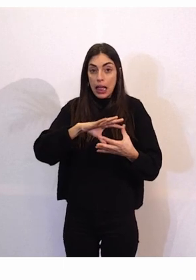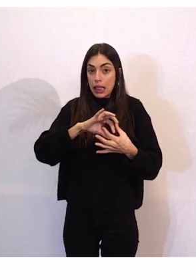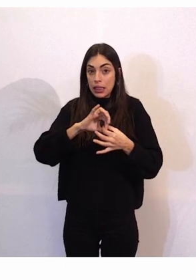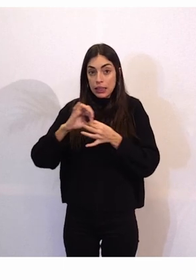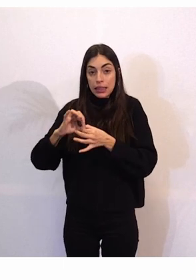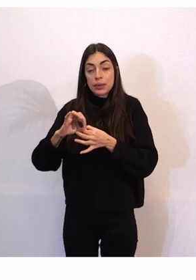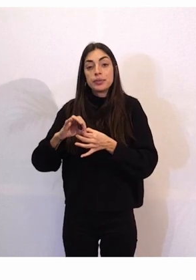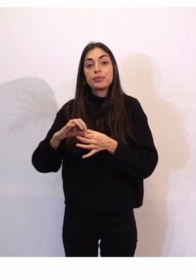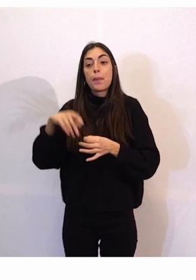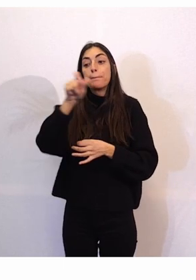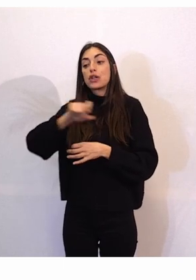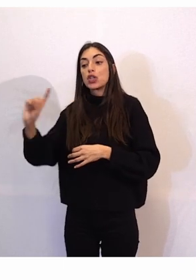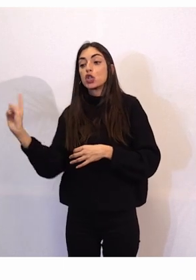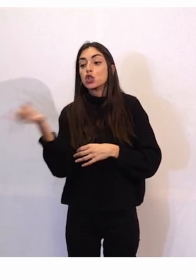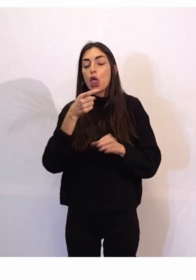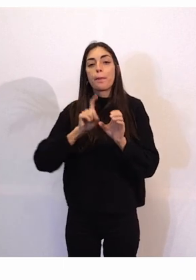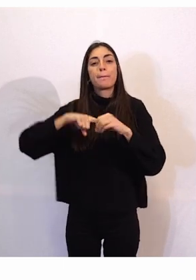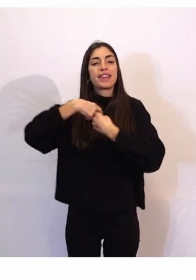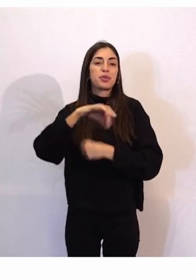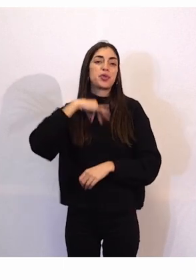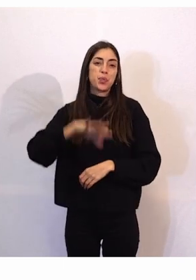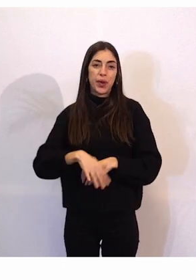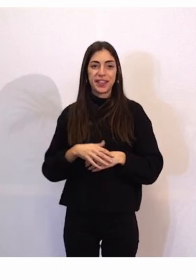todo el mundo puede participar.